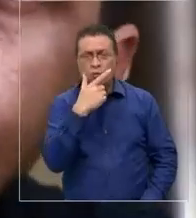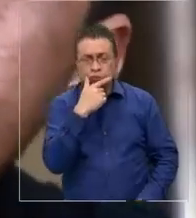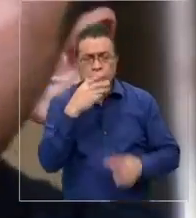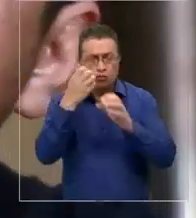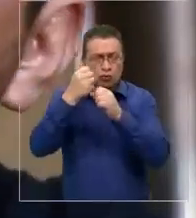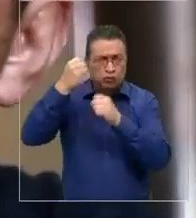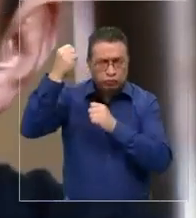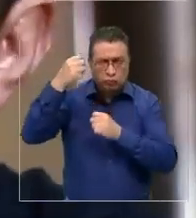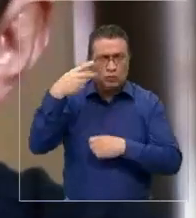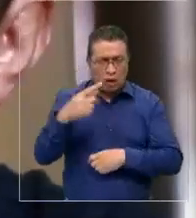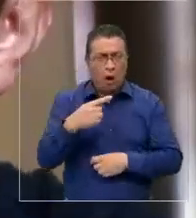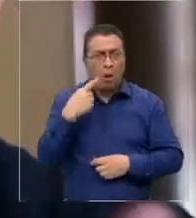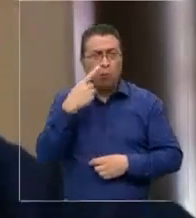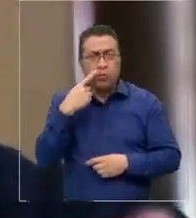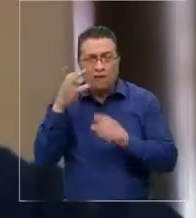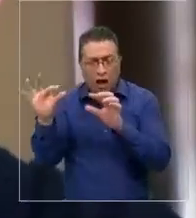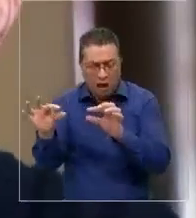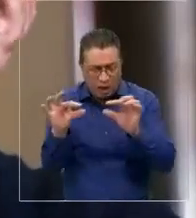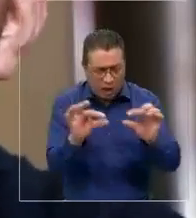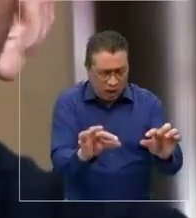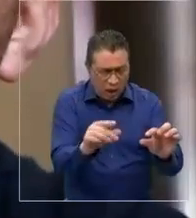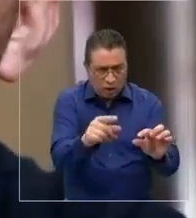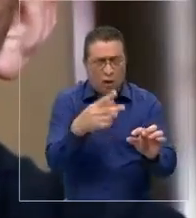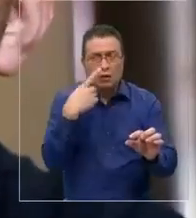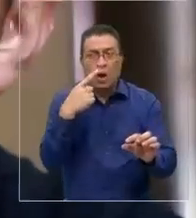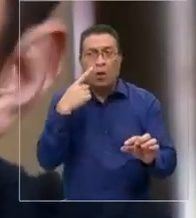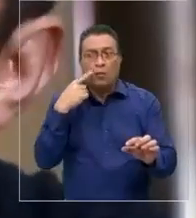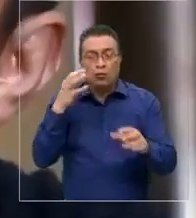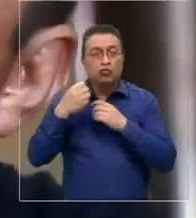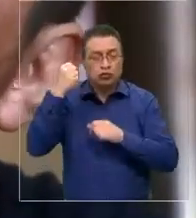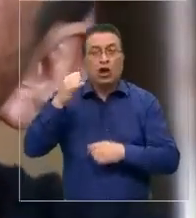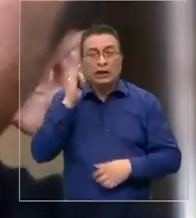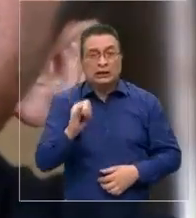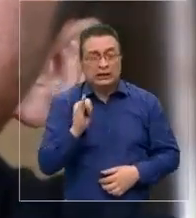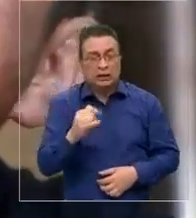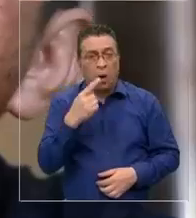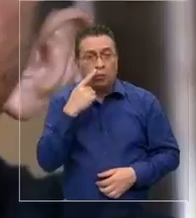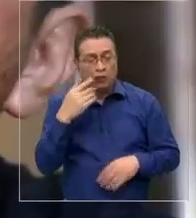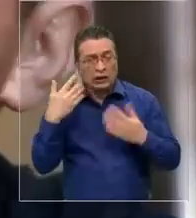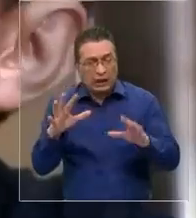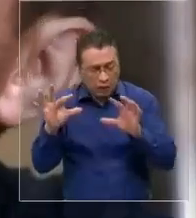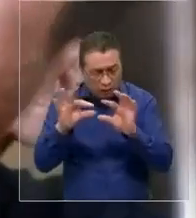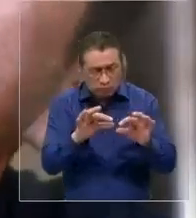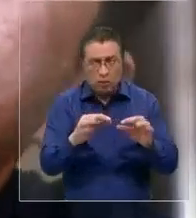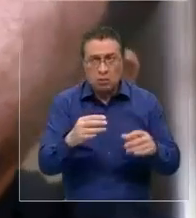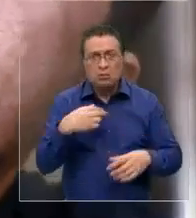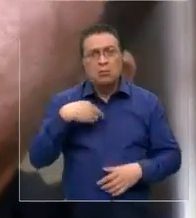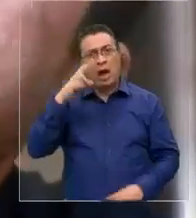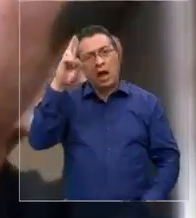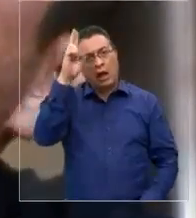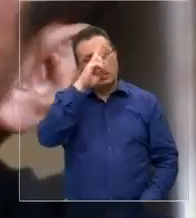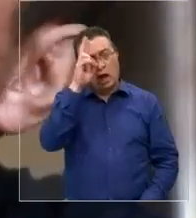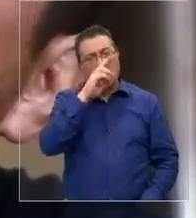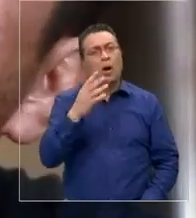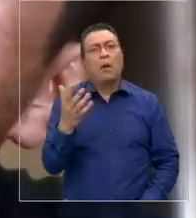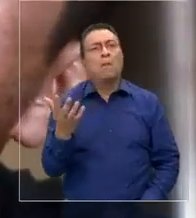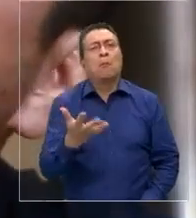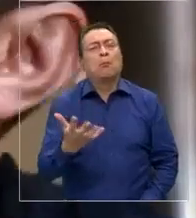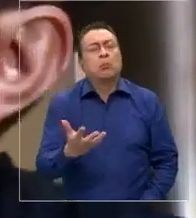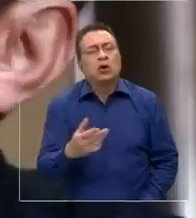correa que tenía puesta mi hermana en el cuello? O sea, la que utilizó para quitarse la vida, sí, exactamente, joven. Es que extraño, doctora,